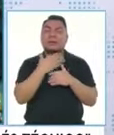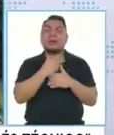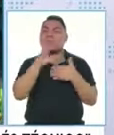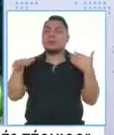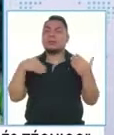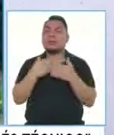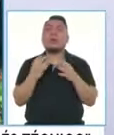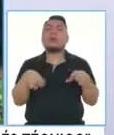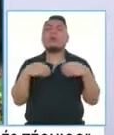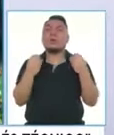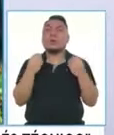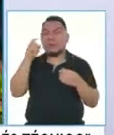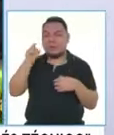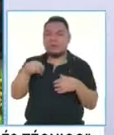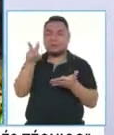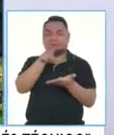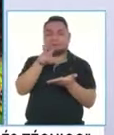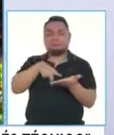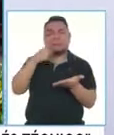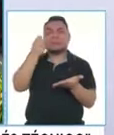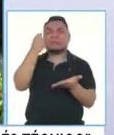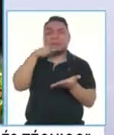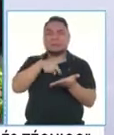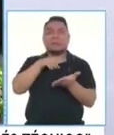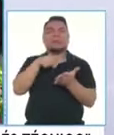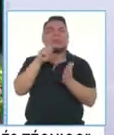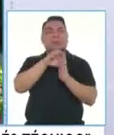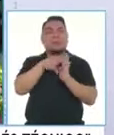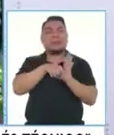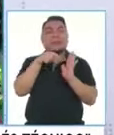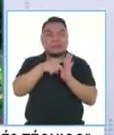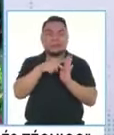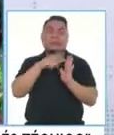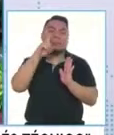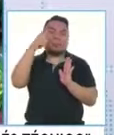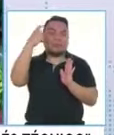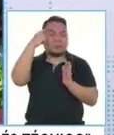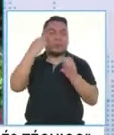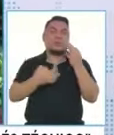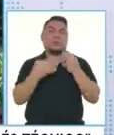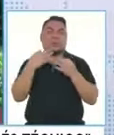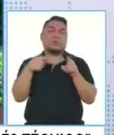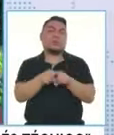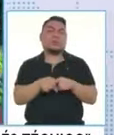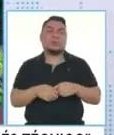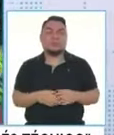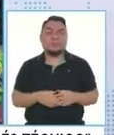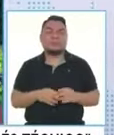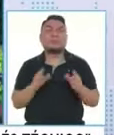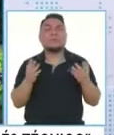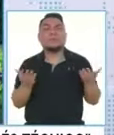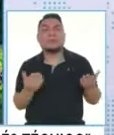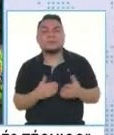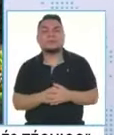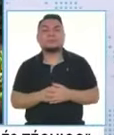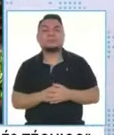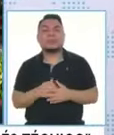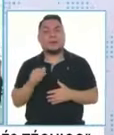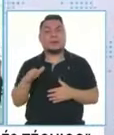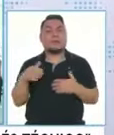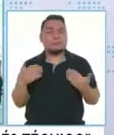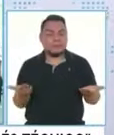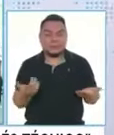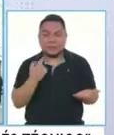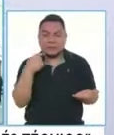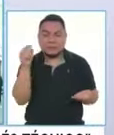la Constitución. Y la Constitución es política y es jurídica al mismo tiempo. Por tanto, más